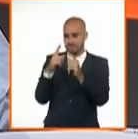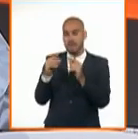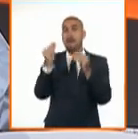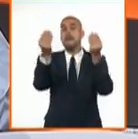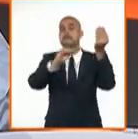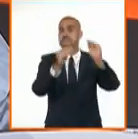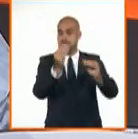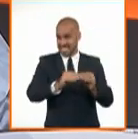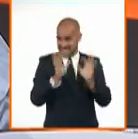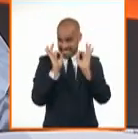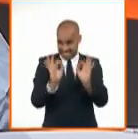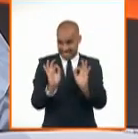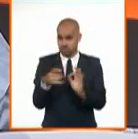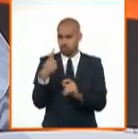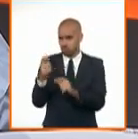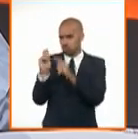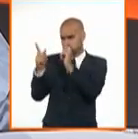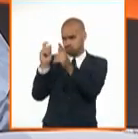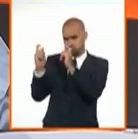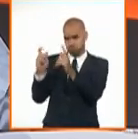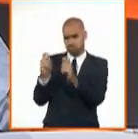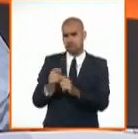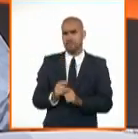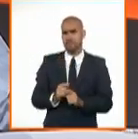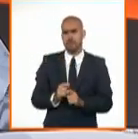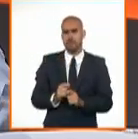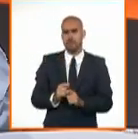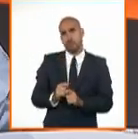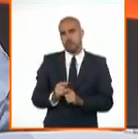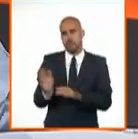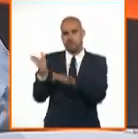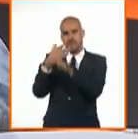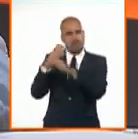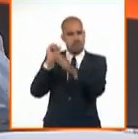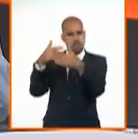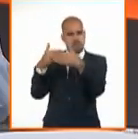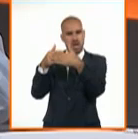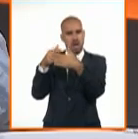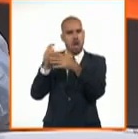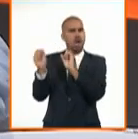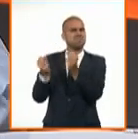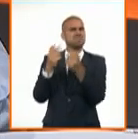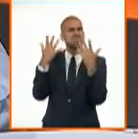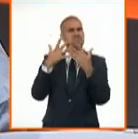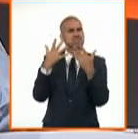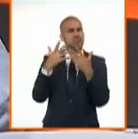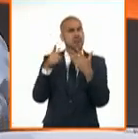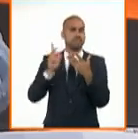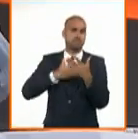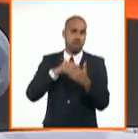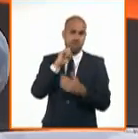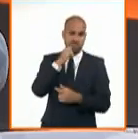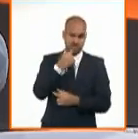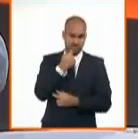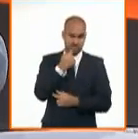determinadas compañías en el mundo muchas de las cuales incluso están bajo el control de compañías norteamericanas